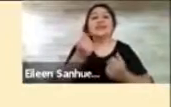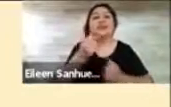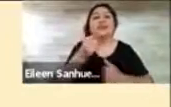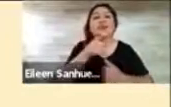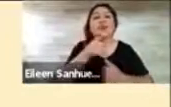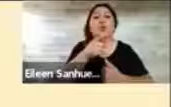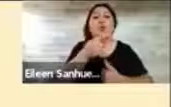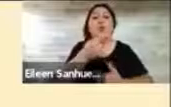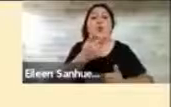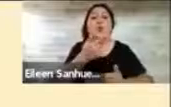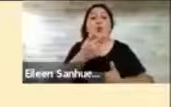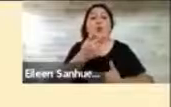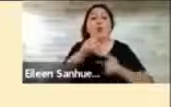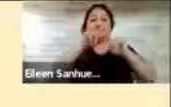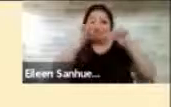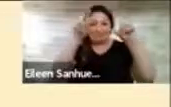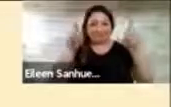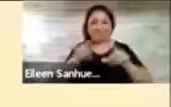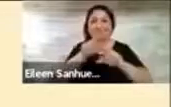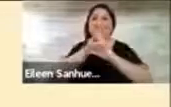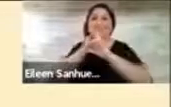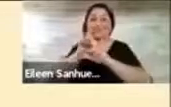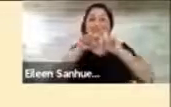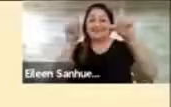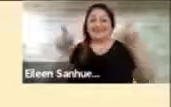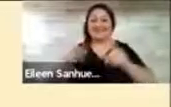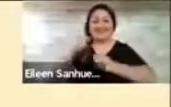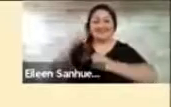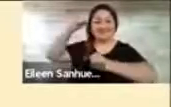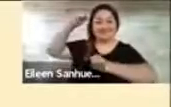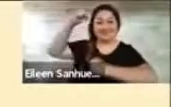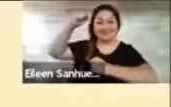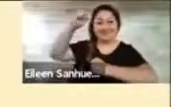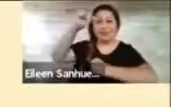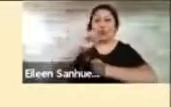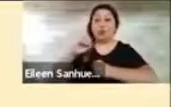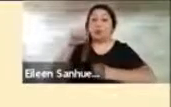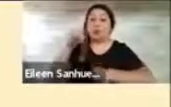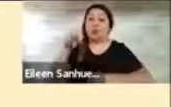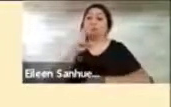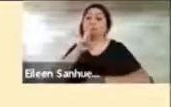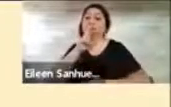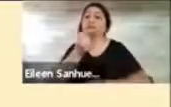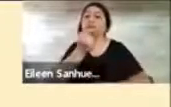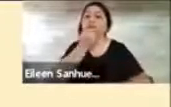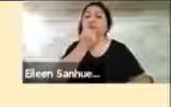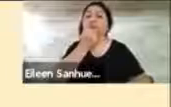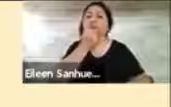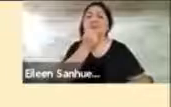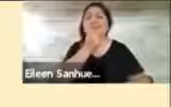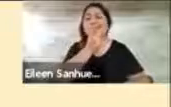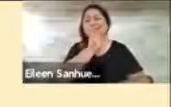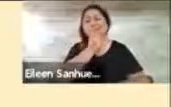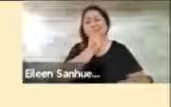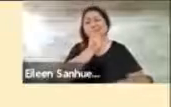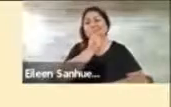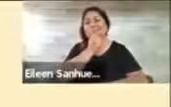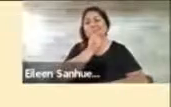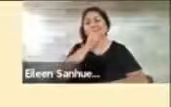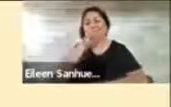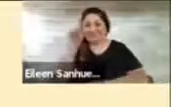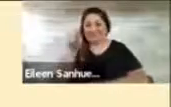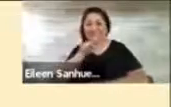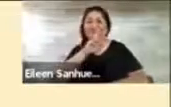retroalimentación feliz, si es que la achuntó, y esta como dudosa, si es que no la achuntó. La idea es como darle